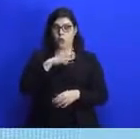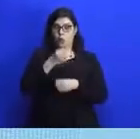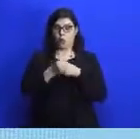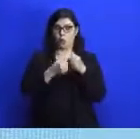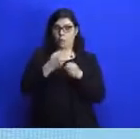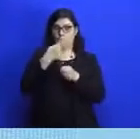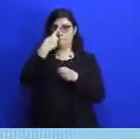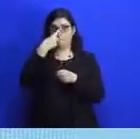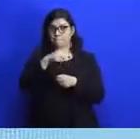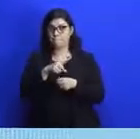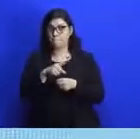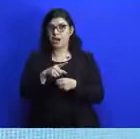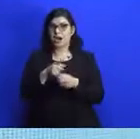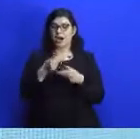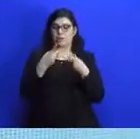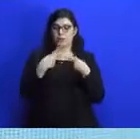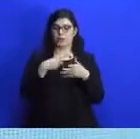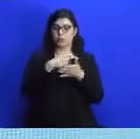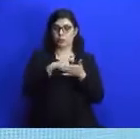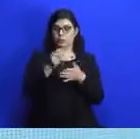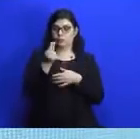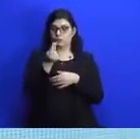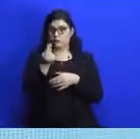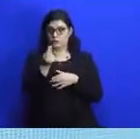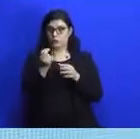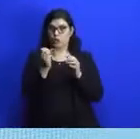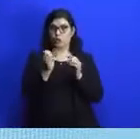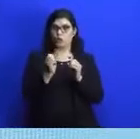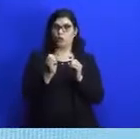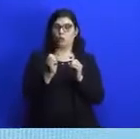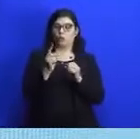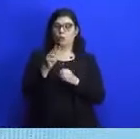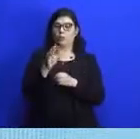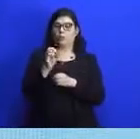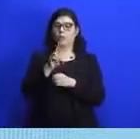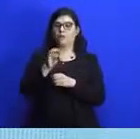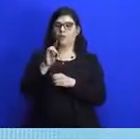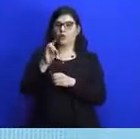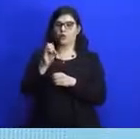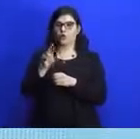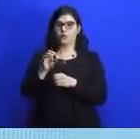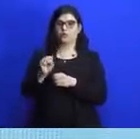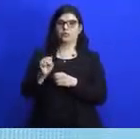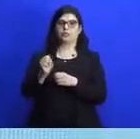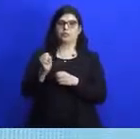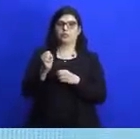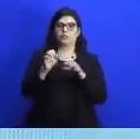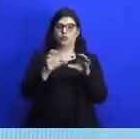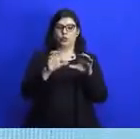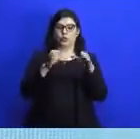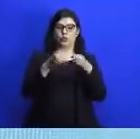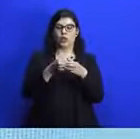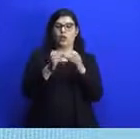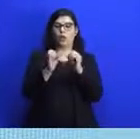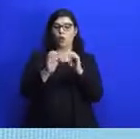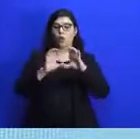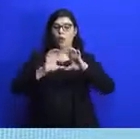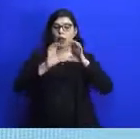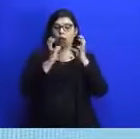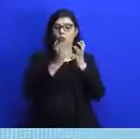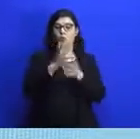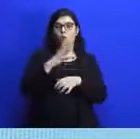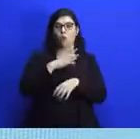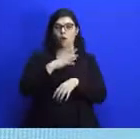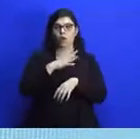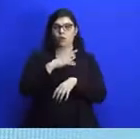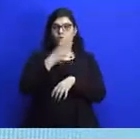aborde las necesidades de clientes, de asociados, de proveedores, comunidades, del planeta, claramente